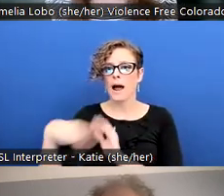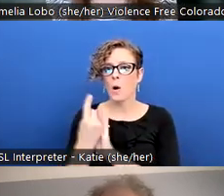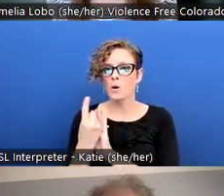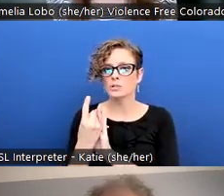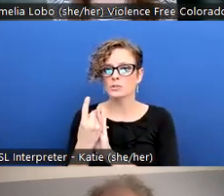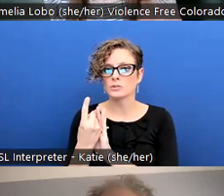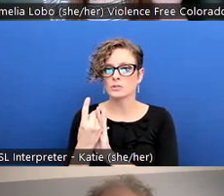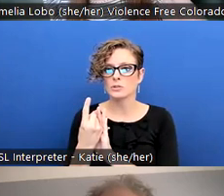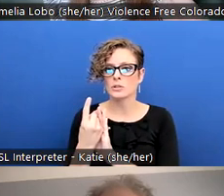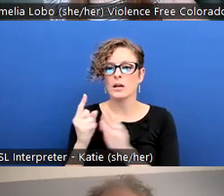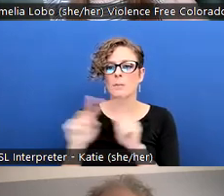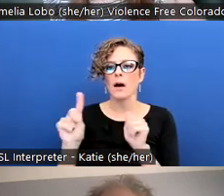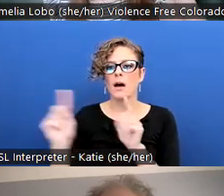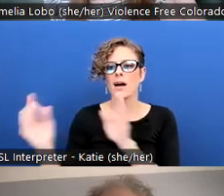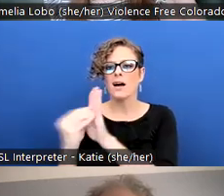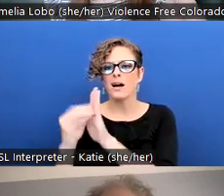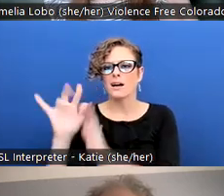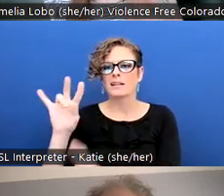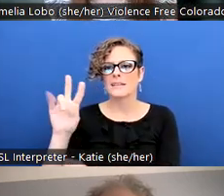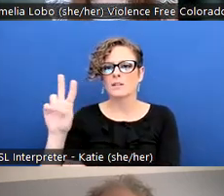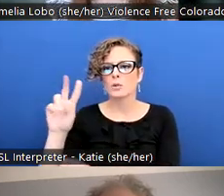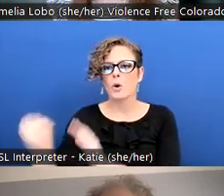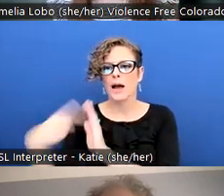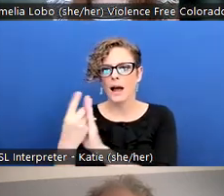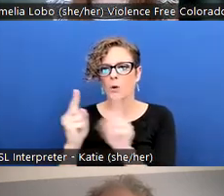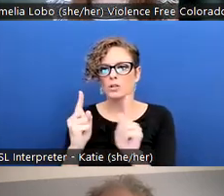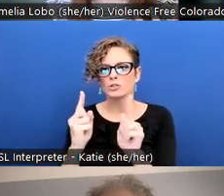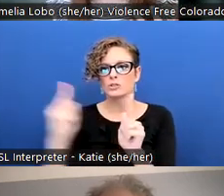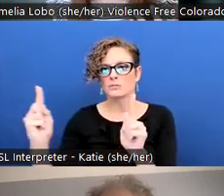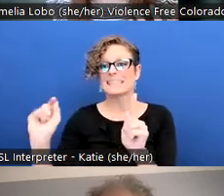Anteriormente el plazo era 24 horas y